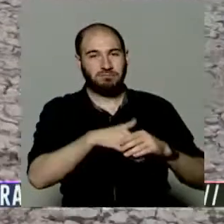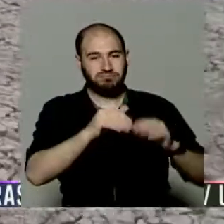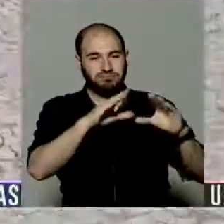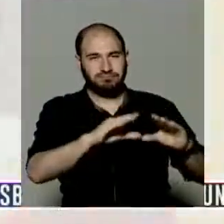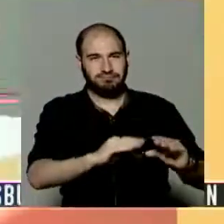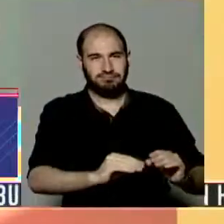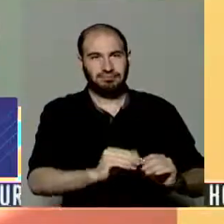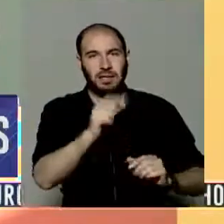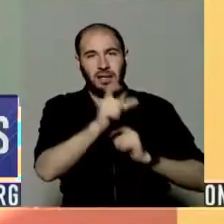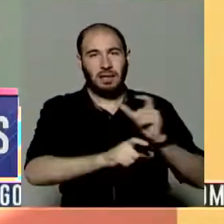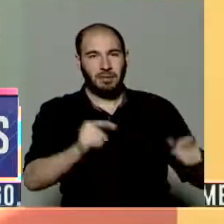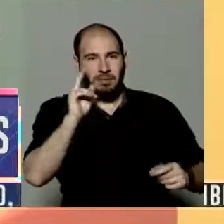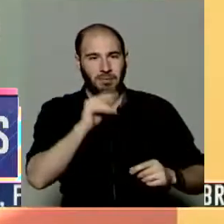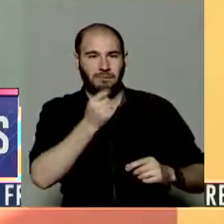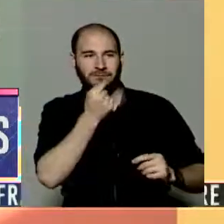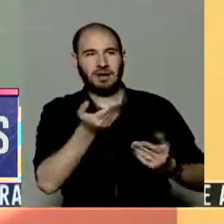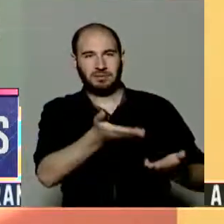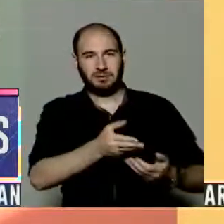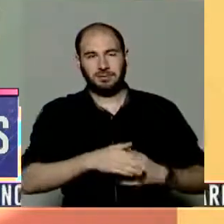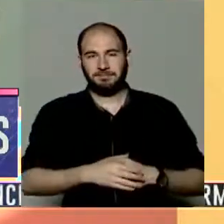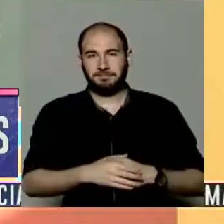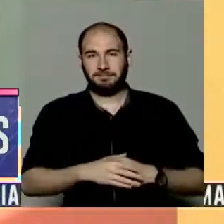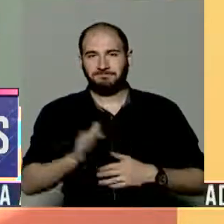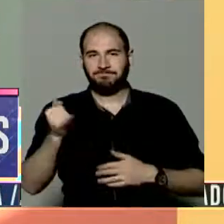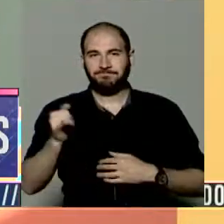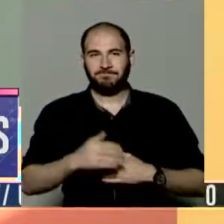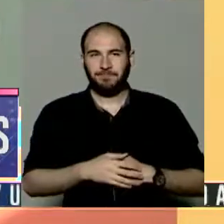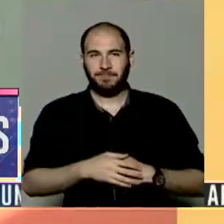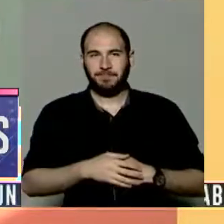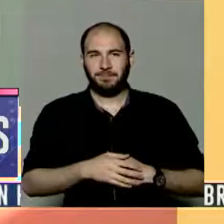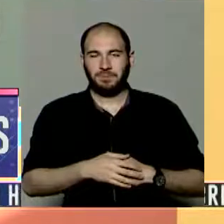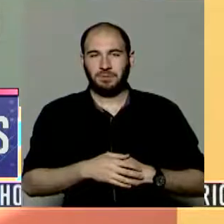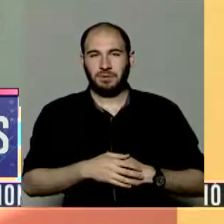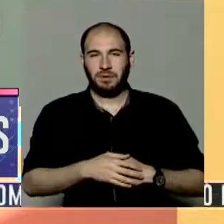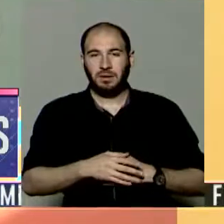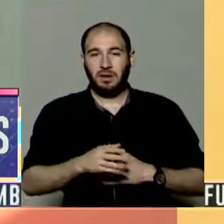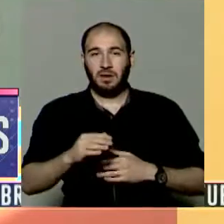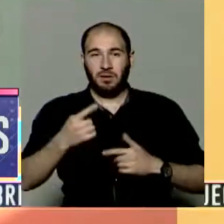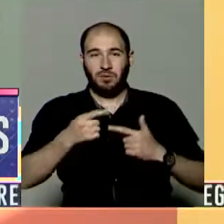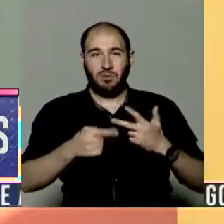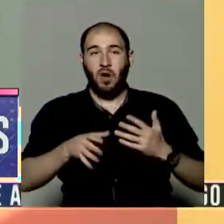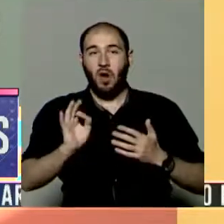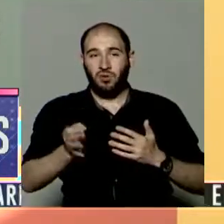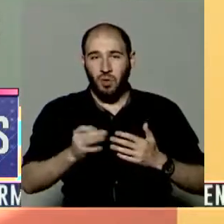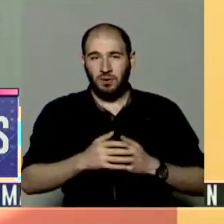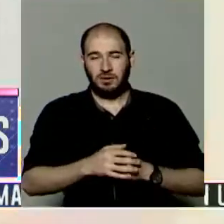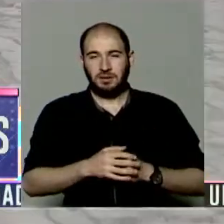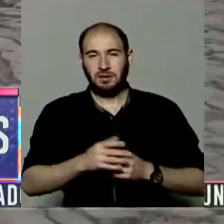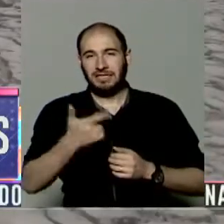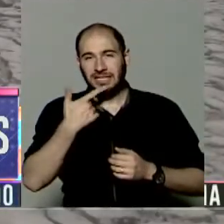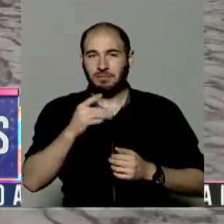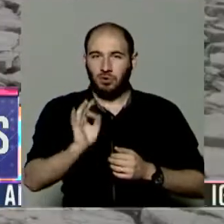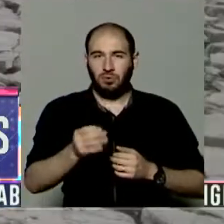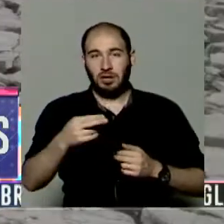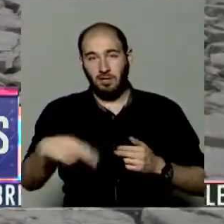que es lo que la gente puede ver a simple vista, ¿no? Claro, o sea, todo estos octubre, o sea, septiembre,